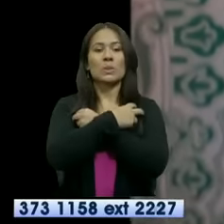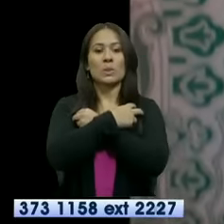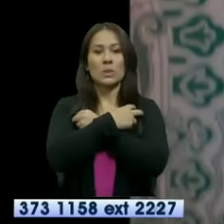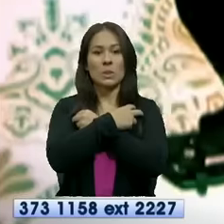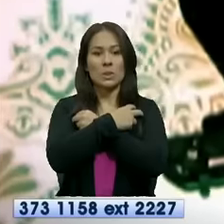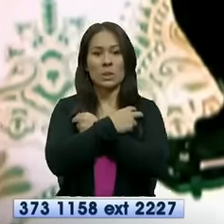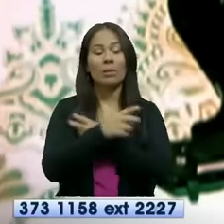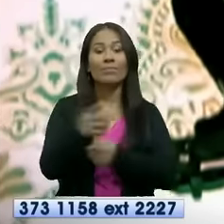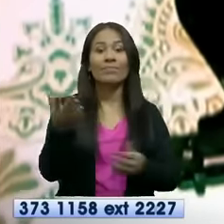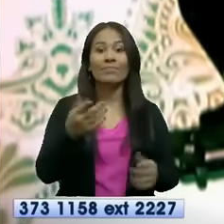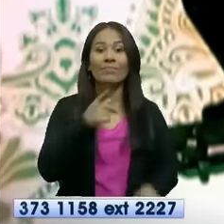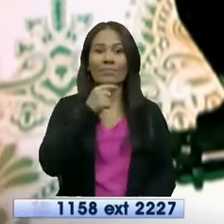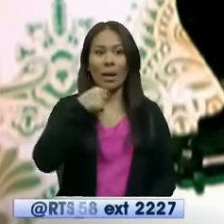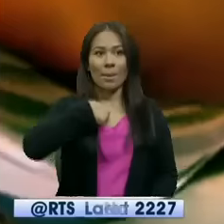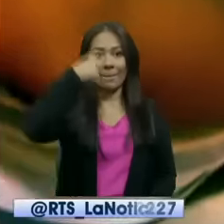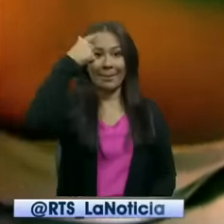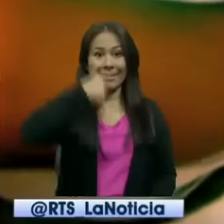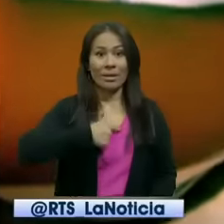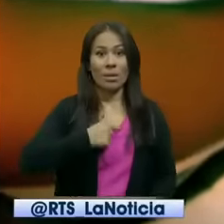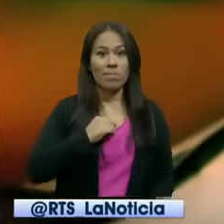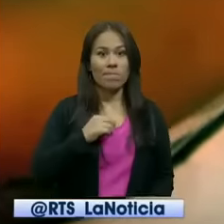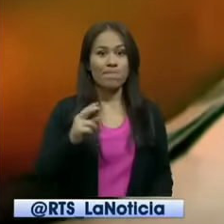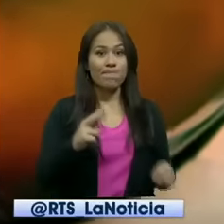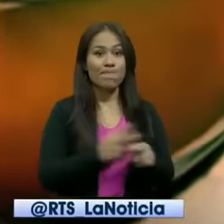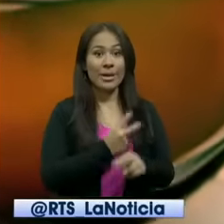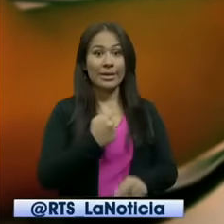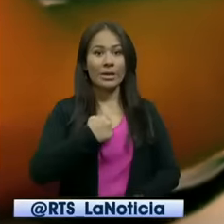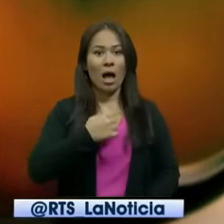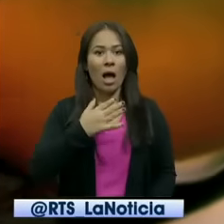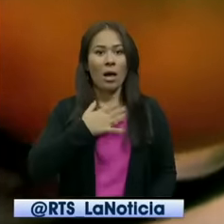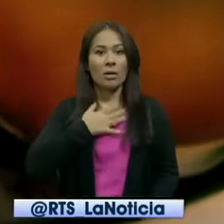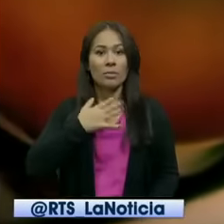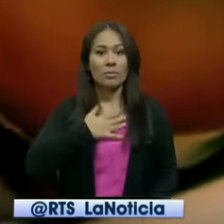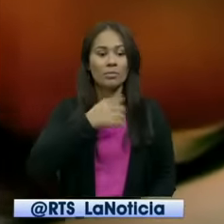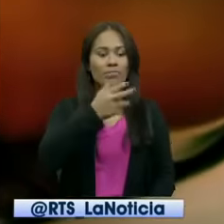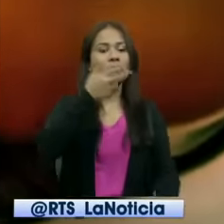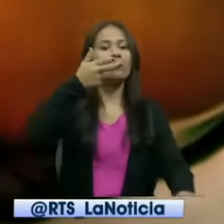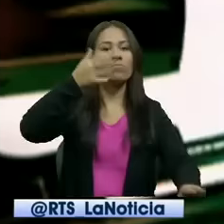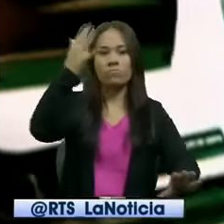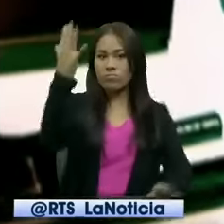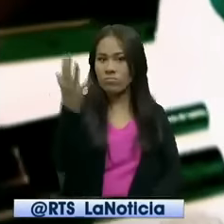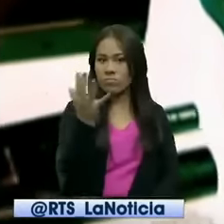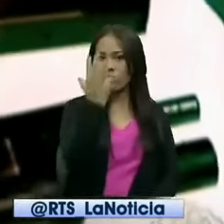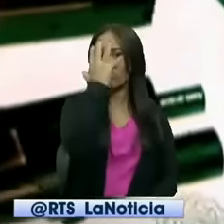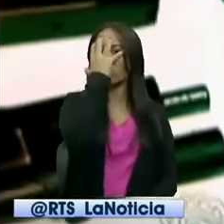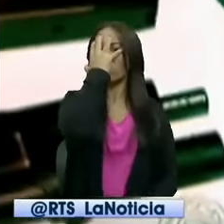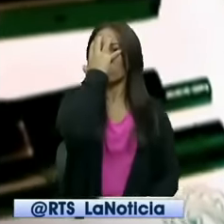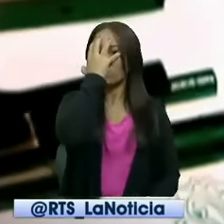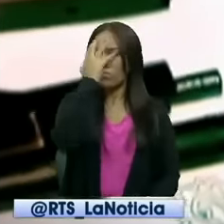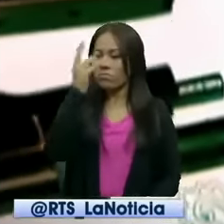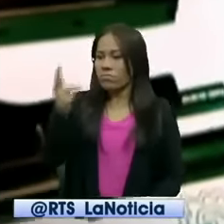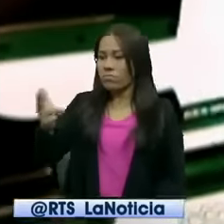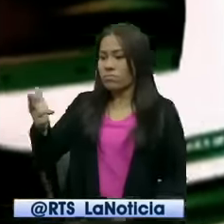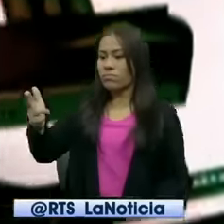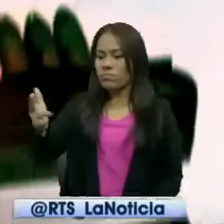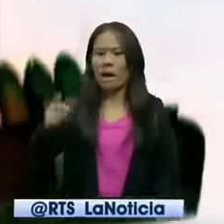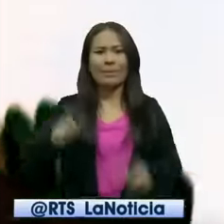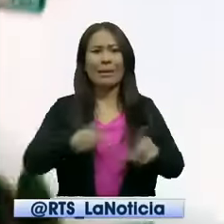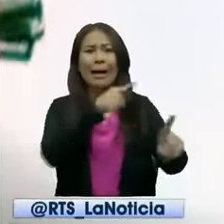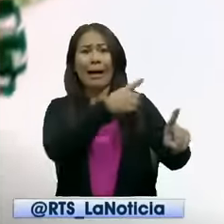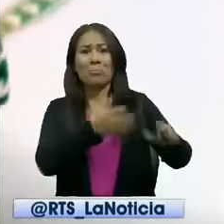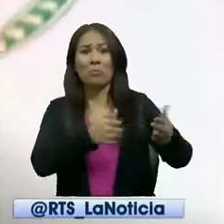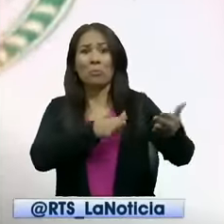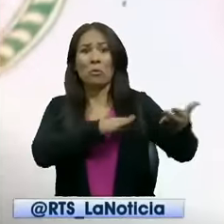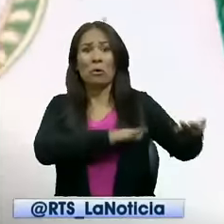apelativo. Supuestamente, la utilizaba para asustar a sus víctimas. El principal rol que desempeñaba era el ocultar la